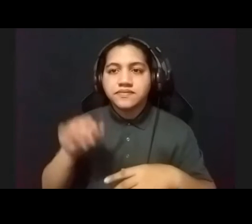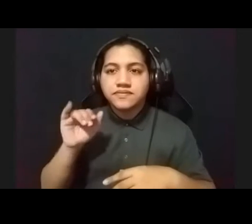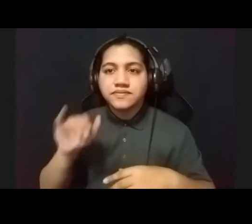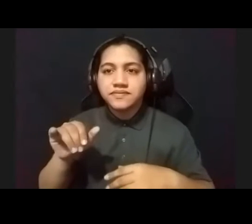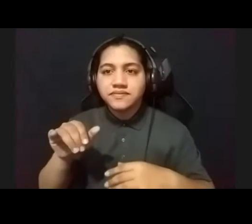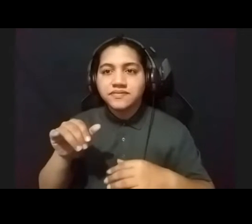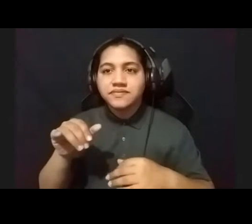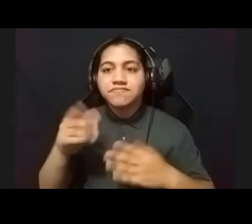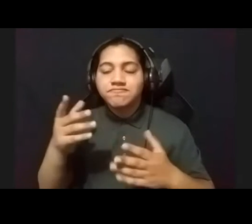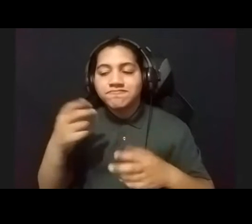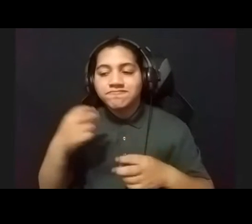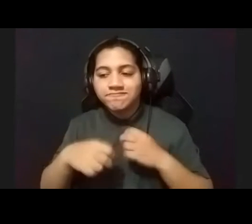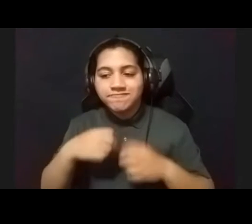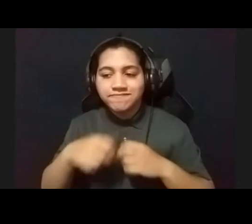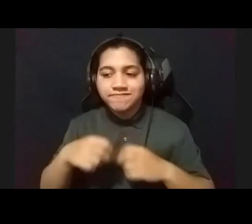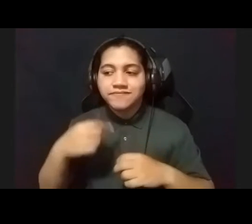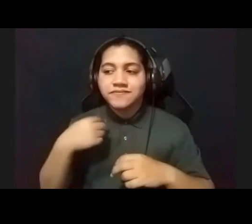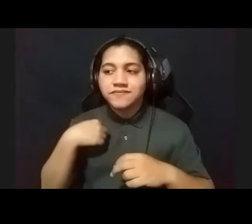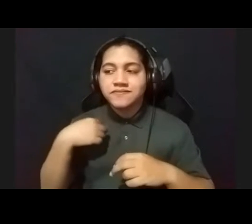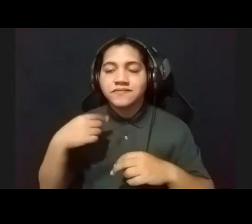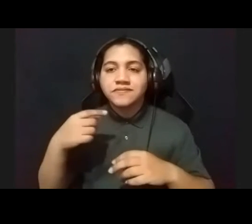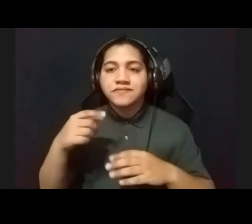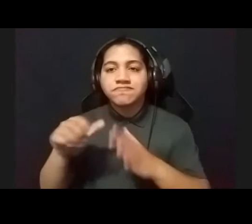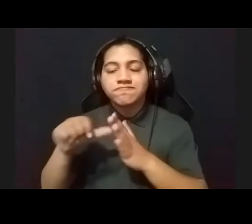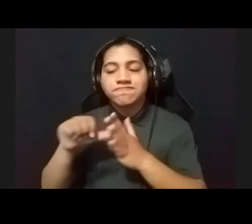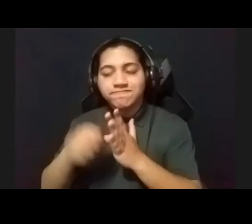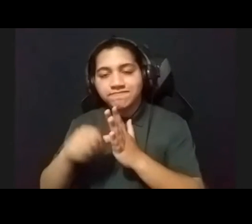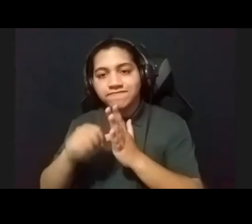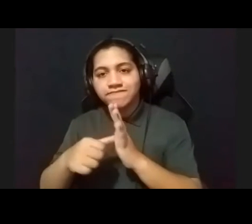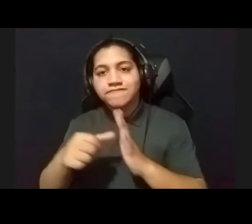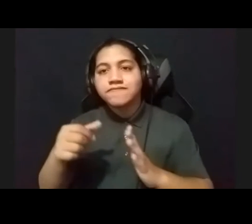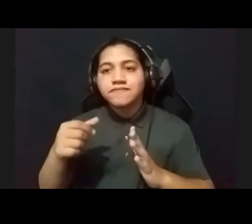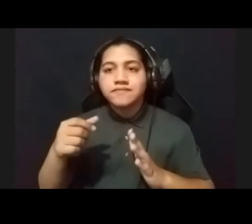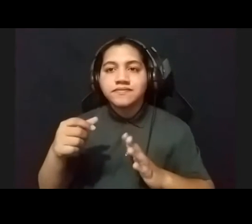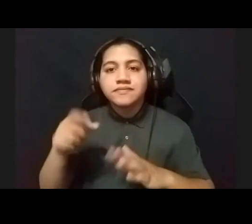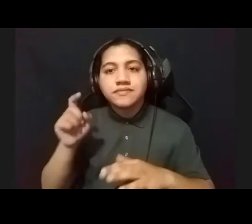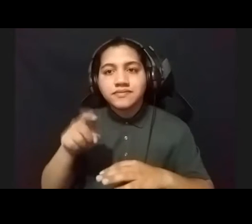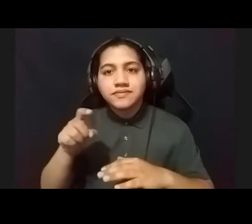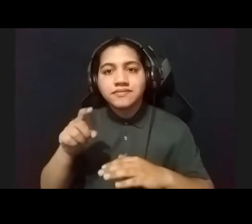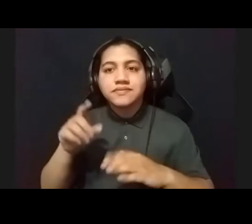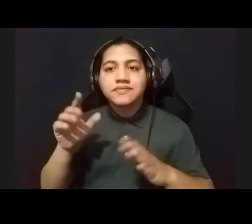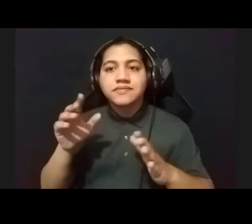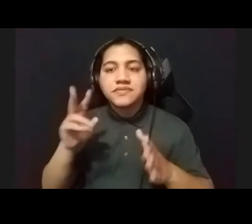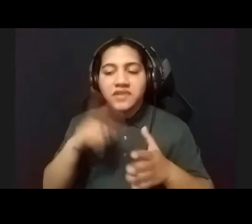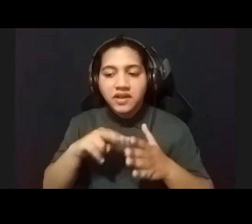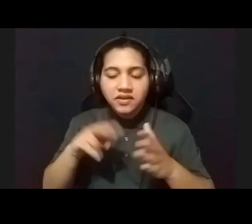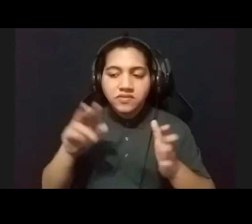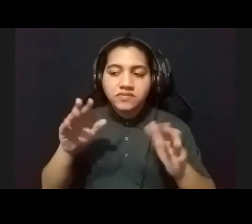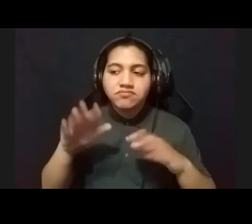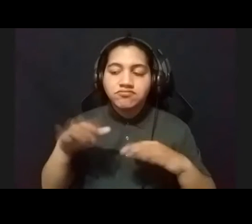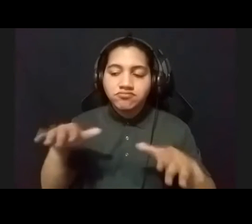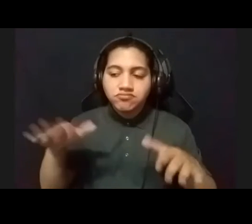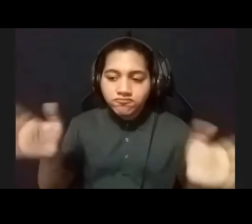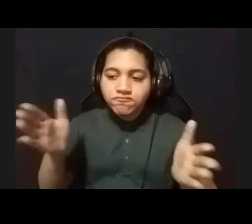un issue que yo siempre estoy dándole vueltas al mismo. Yo entiendo que tenemos que fomentar la lectura entre los niños, pero